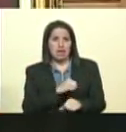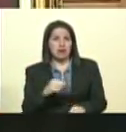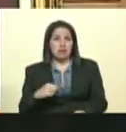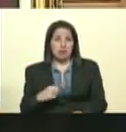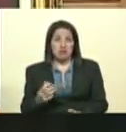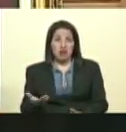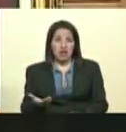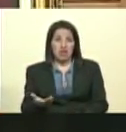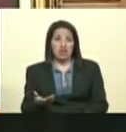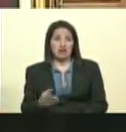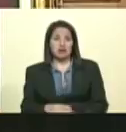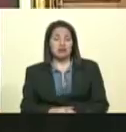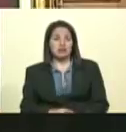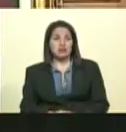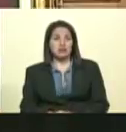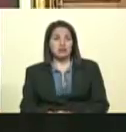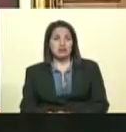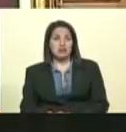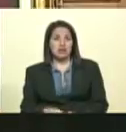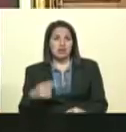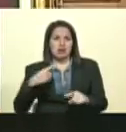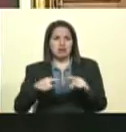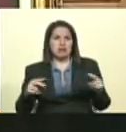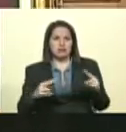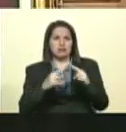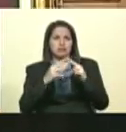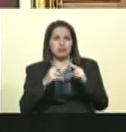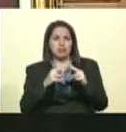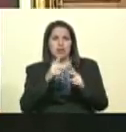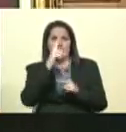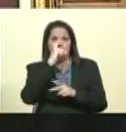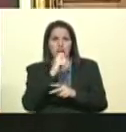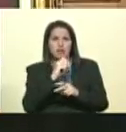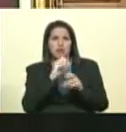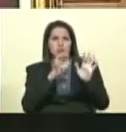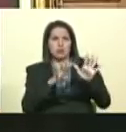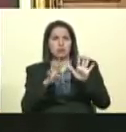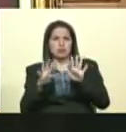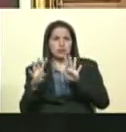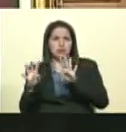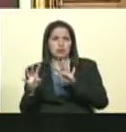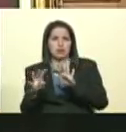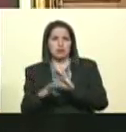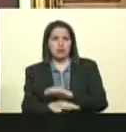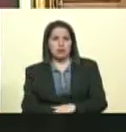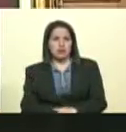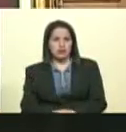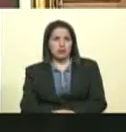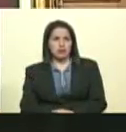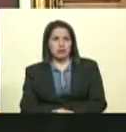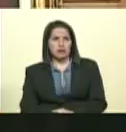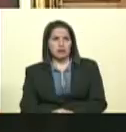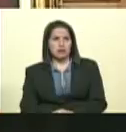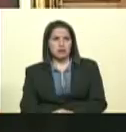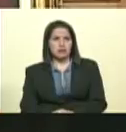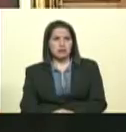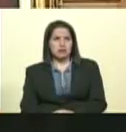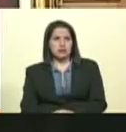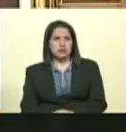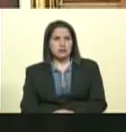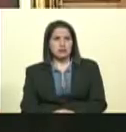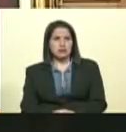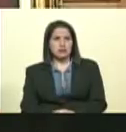privatizada, que encontramos en el año 99, que describía Octavio ahorita, esa